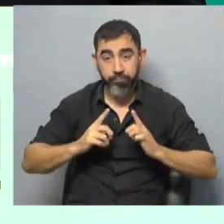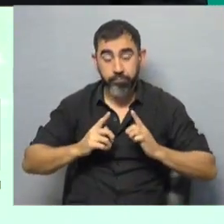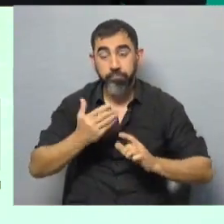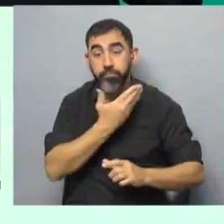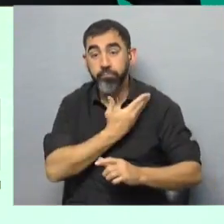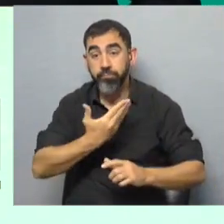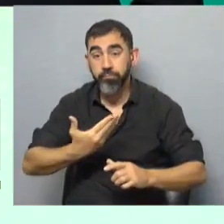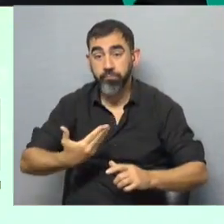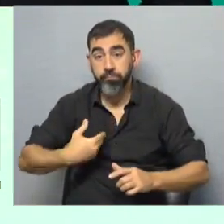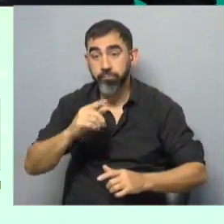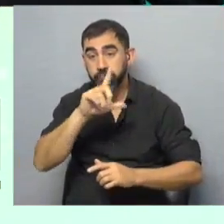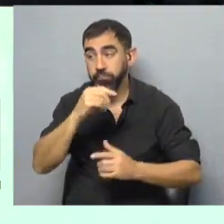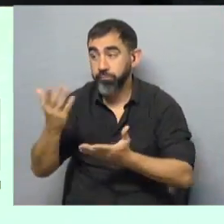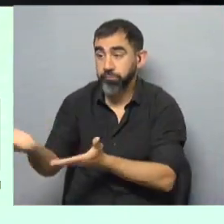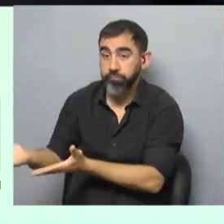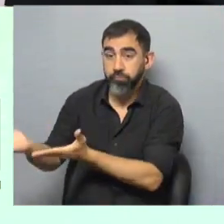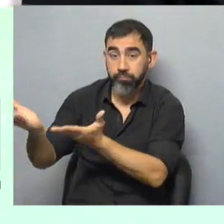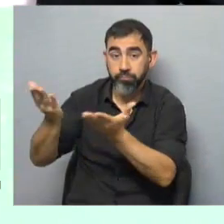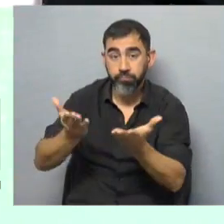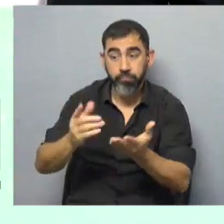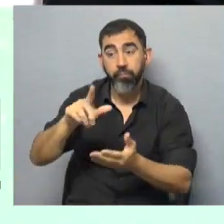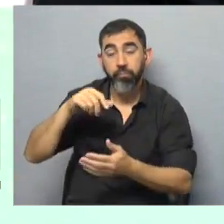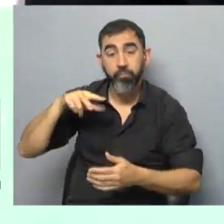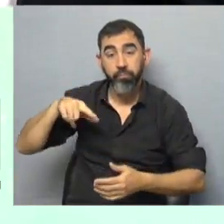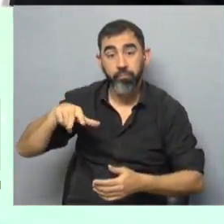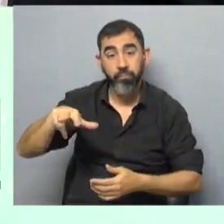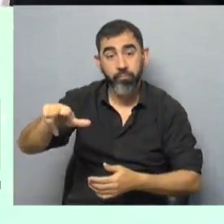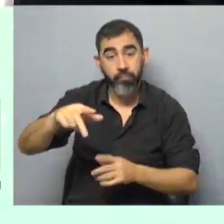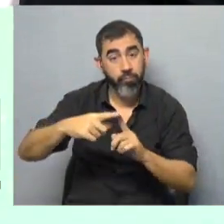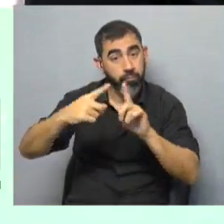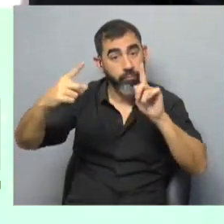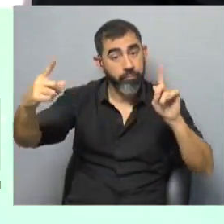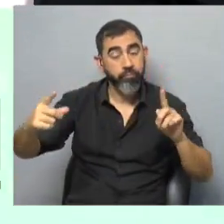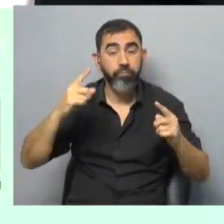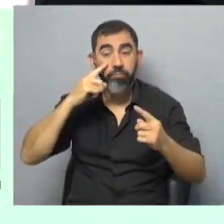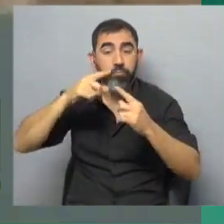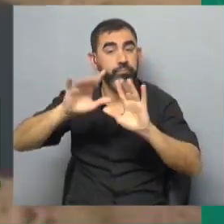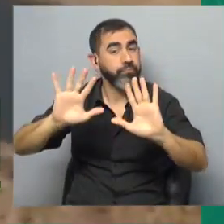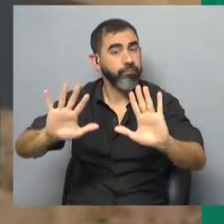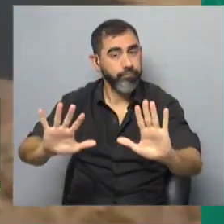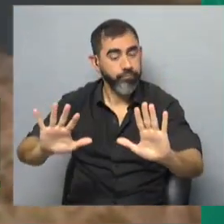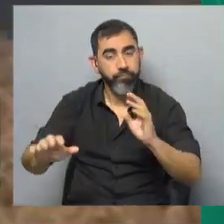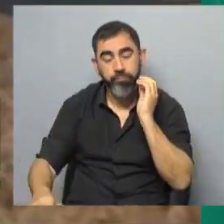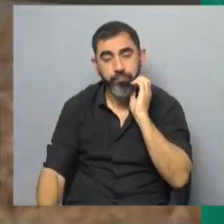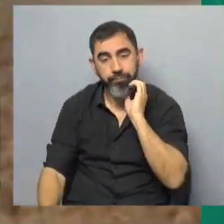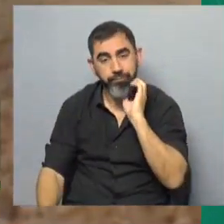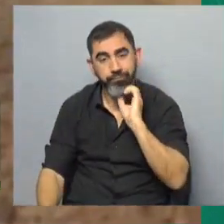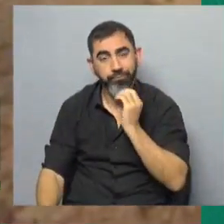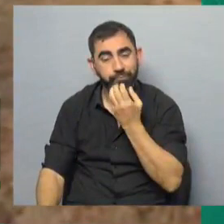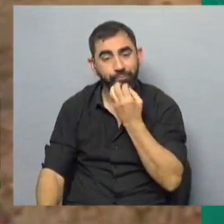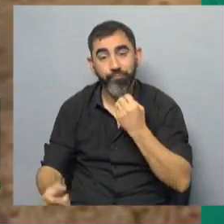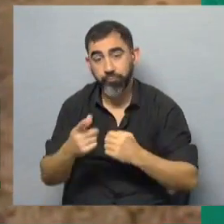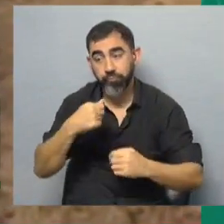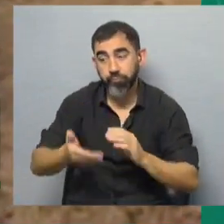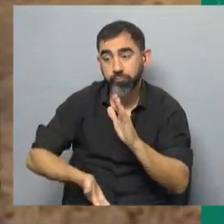de la calle Pou los reciba luego de esta larga caminata? Y bueno, la meta es eso. Nosotros vamos a ir hasta Montevideo,